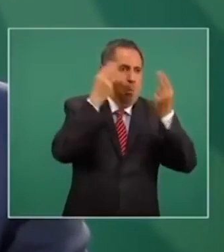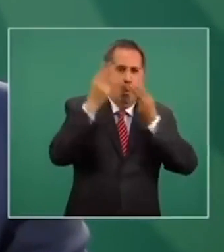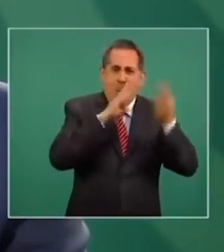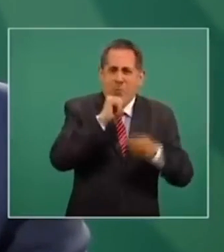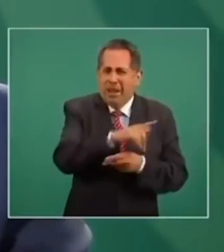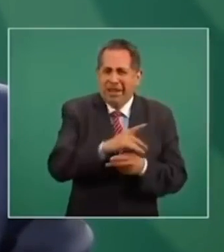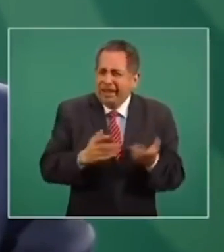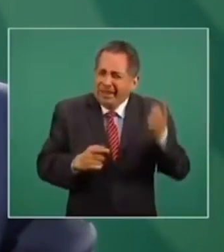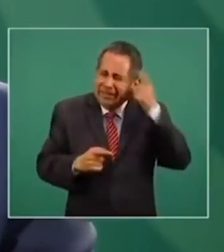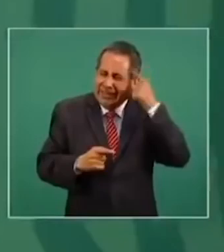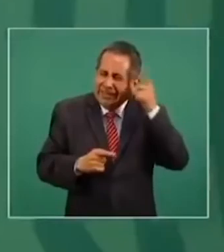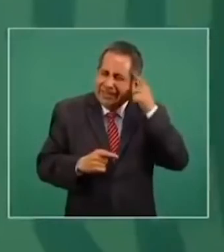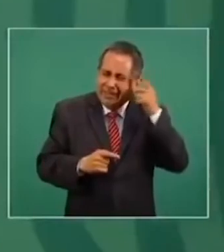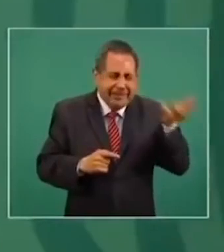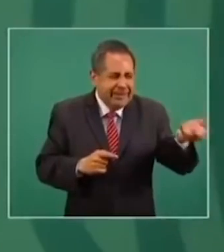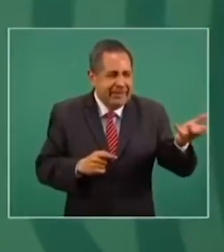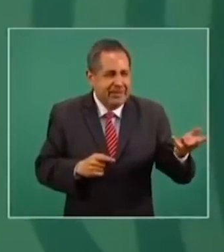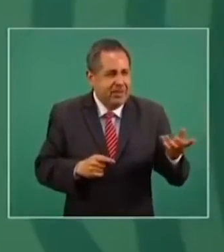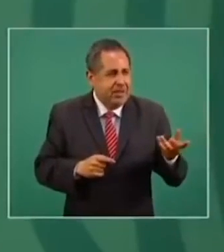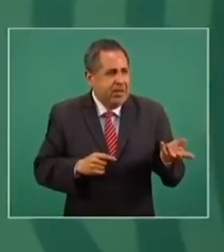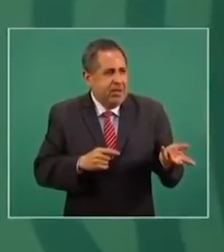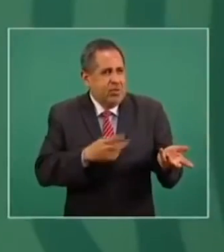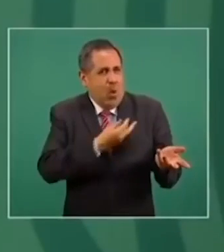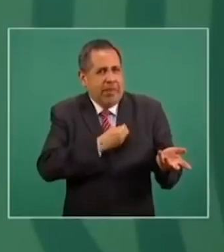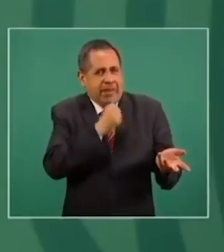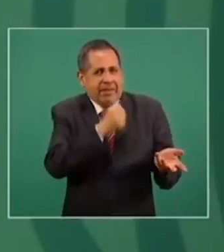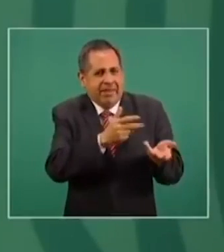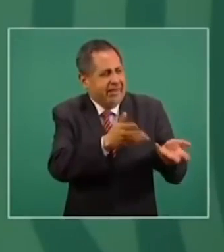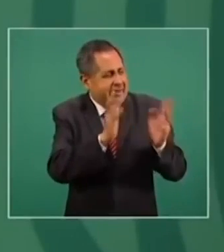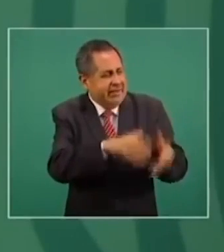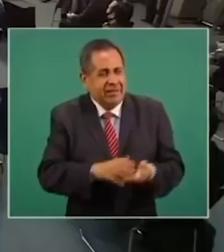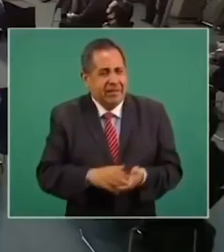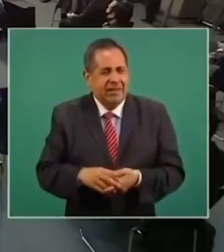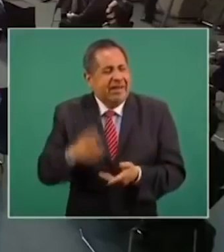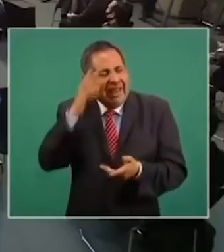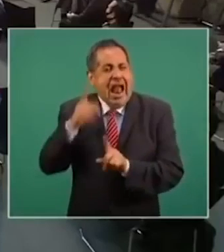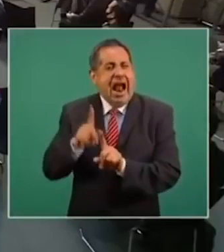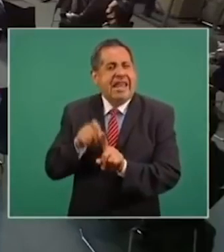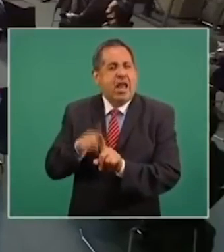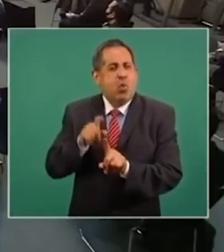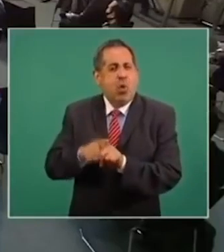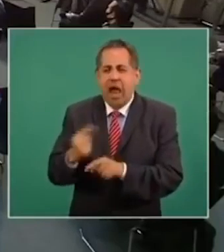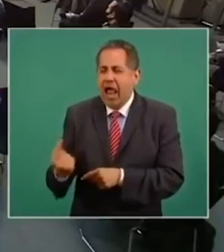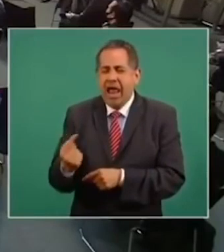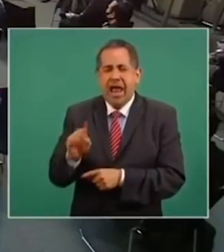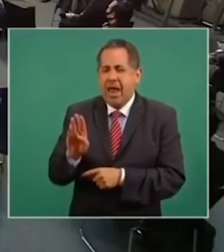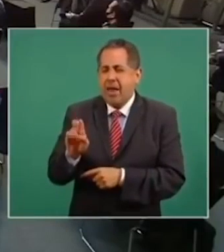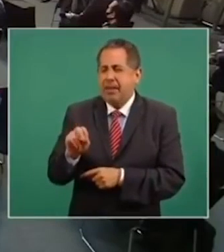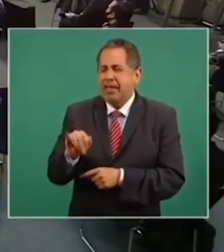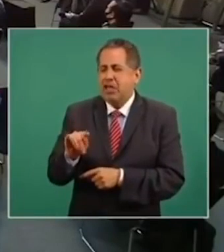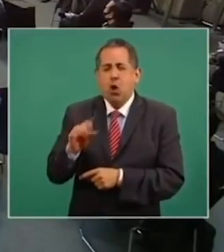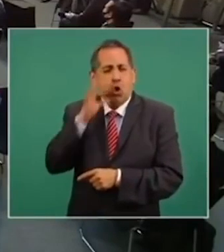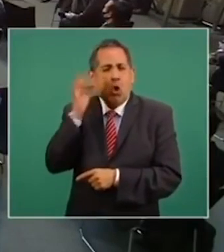polarizantes y estigmatizantes del presidente lópez obrador los cuales van en incremento desde el inicio de las mañaneras en